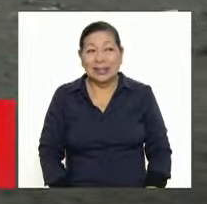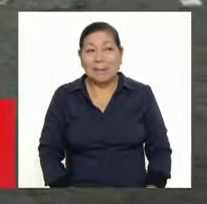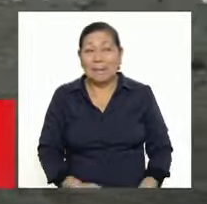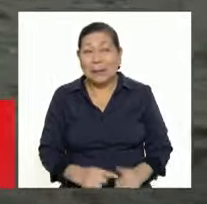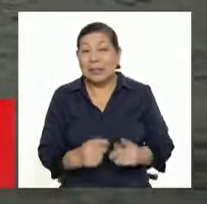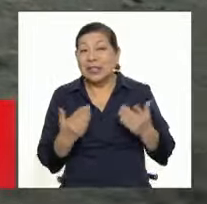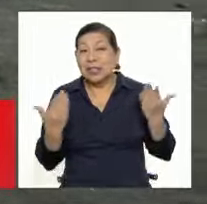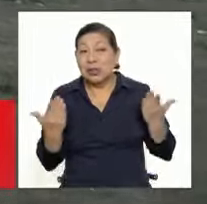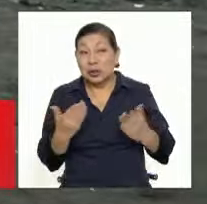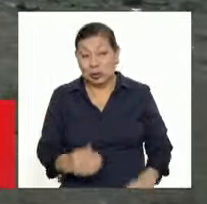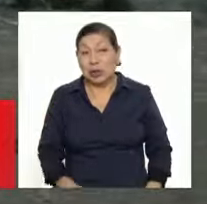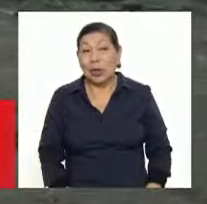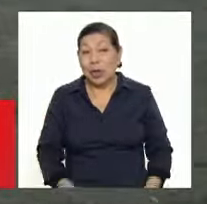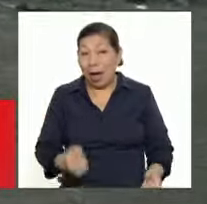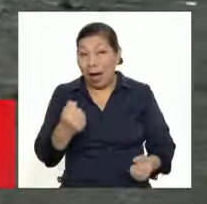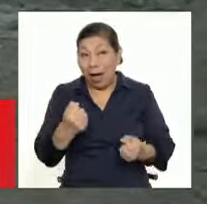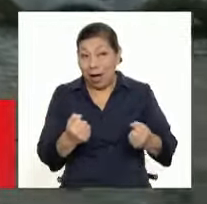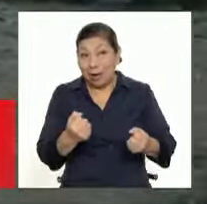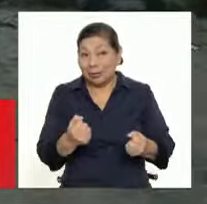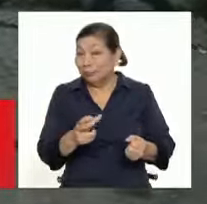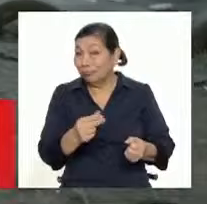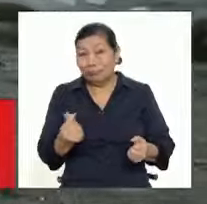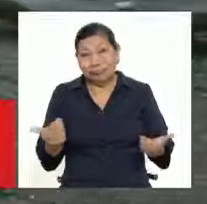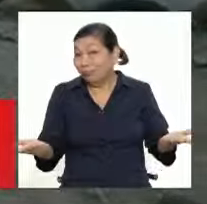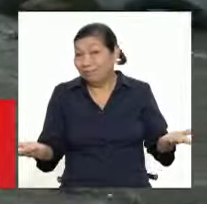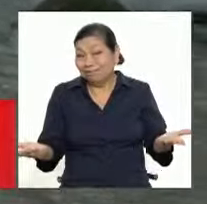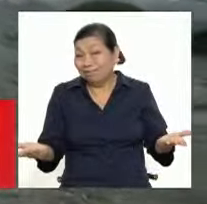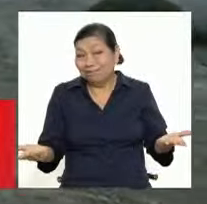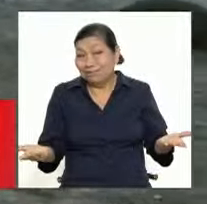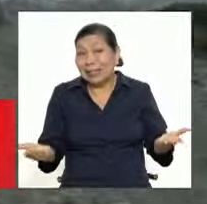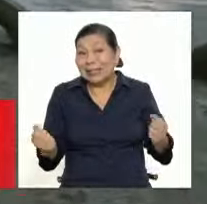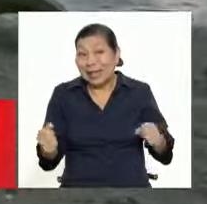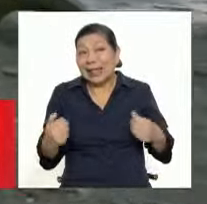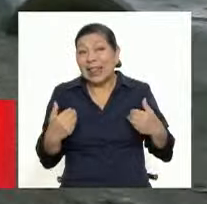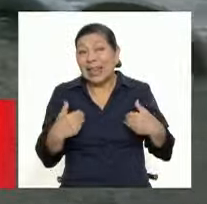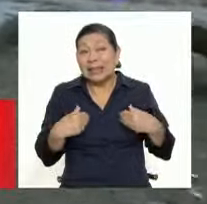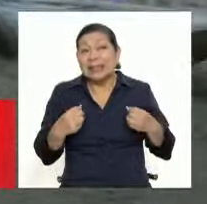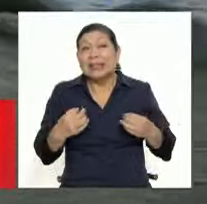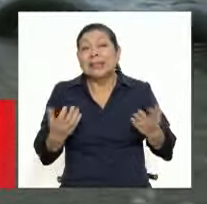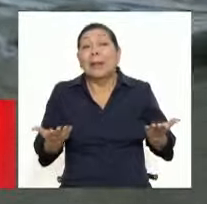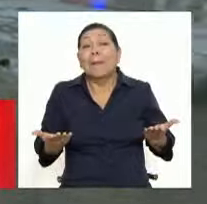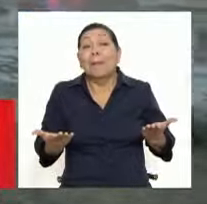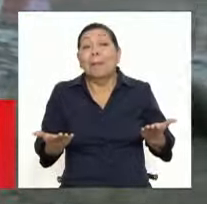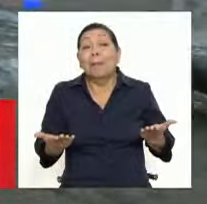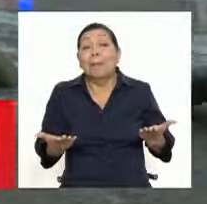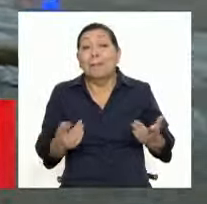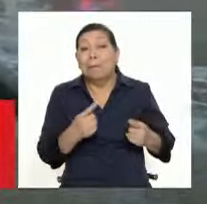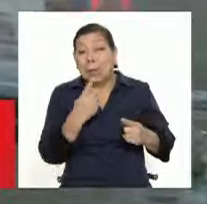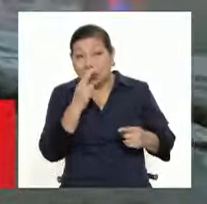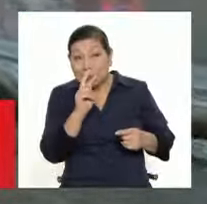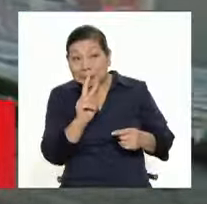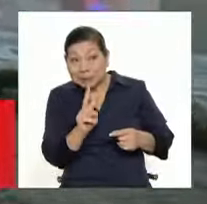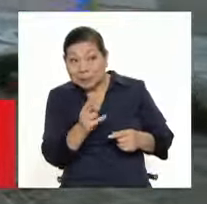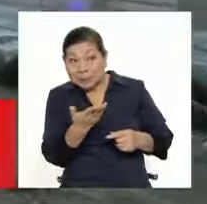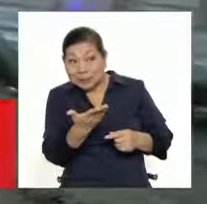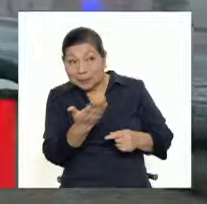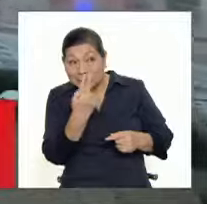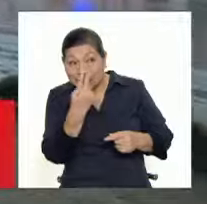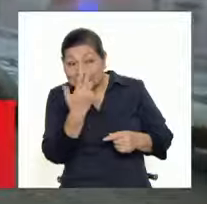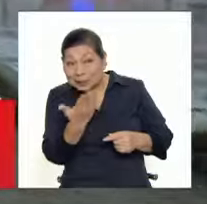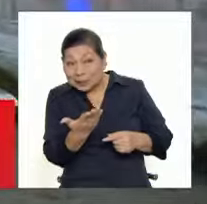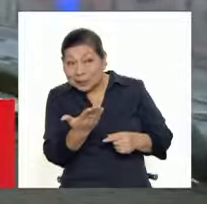contrario, en donde los vehículos ya no tienen otra opción, compañeras, y tienen que sí o sí pasar. Mira, observen